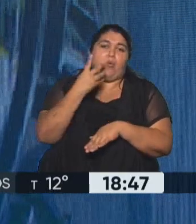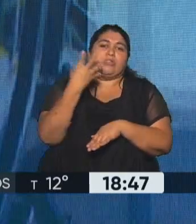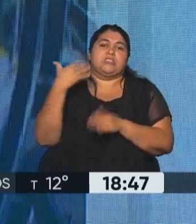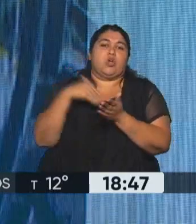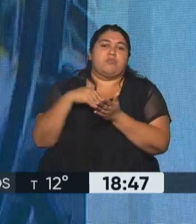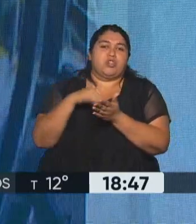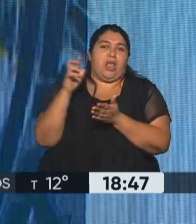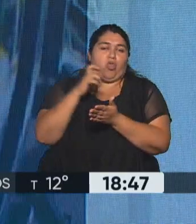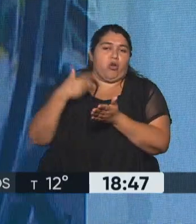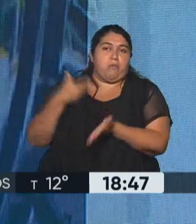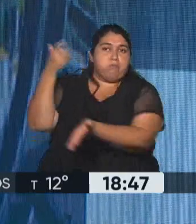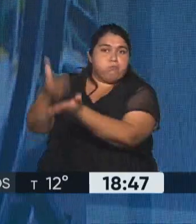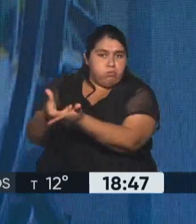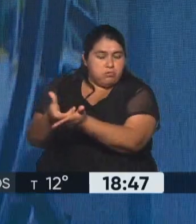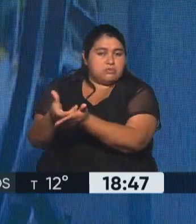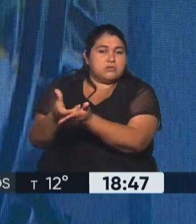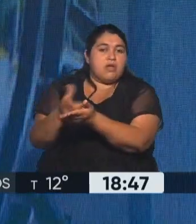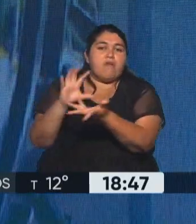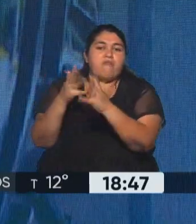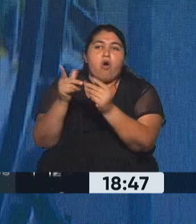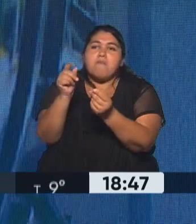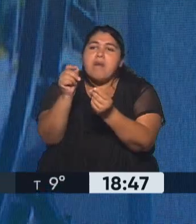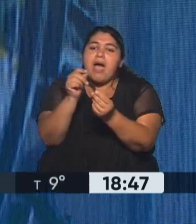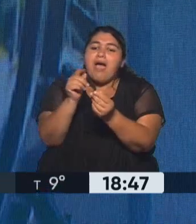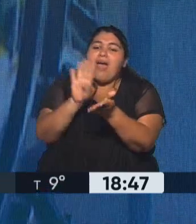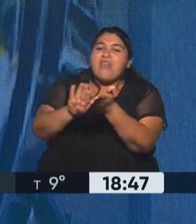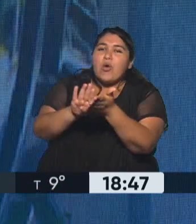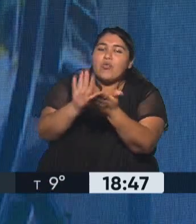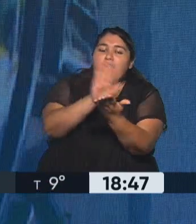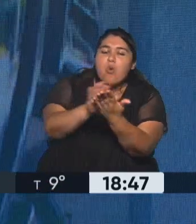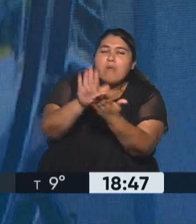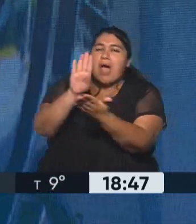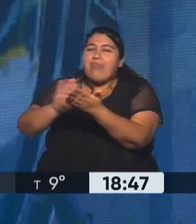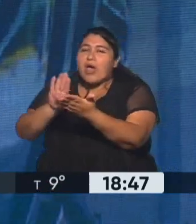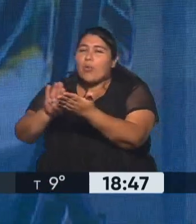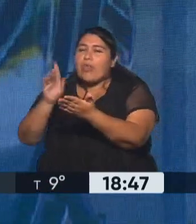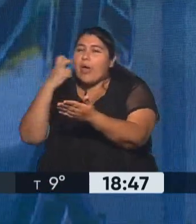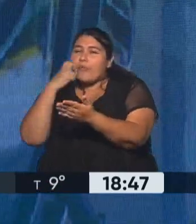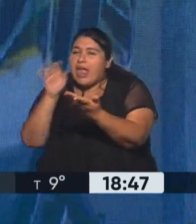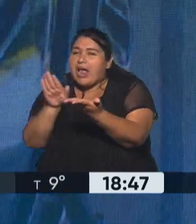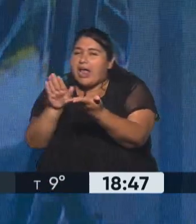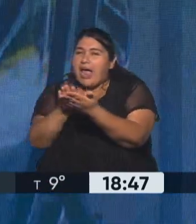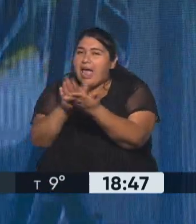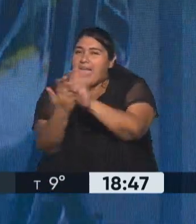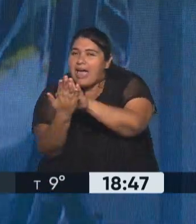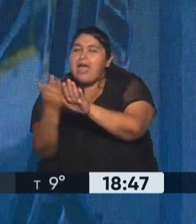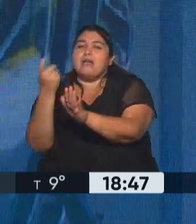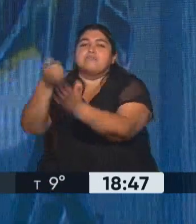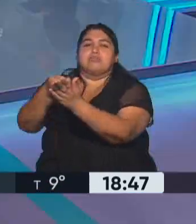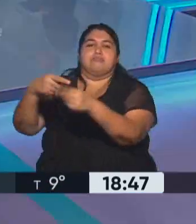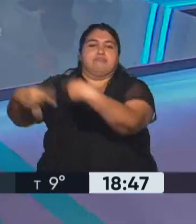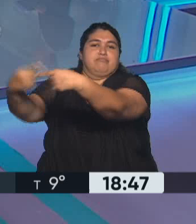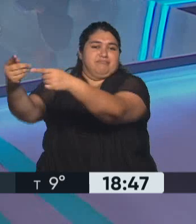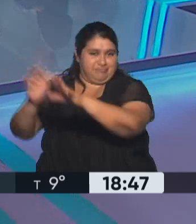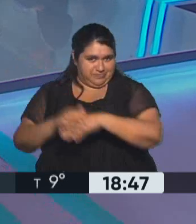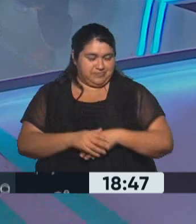una vez que se haga esa suerte de reemplazo de deuda nueva por deuda vieja, ahí el gobierno ya más adelante y con otras condiciones pueda